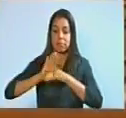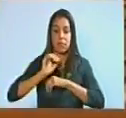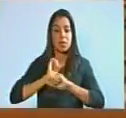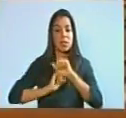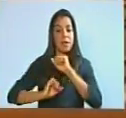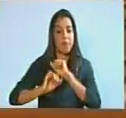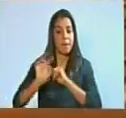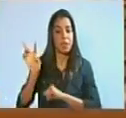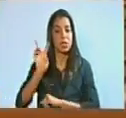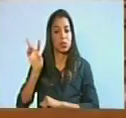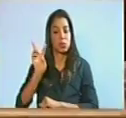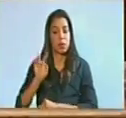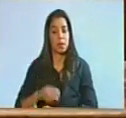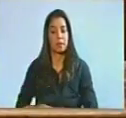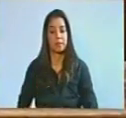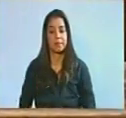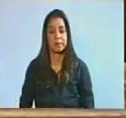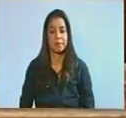todo.